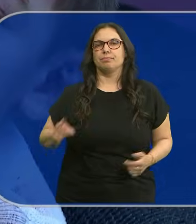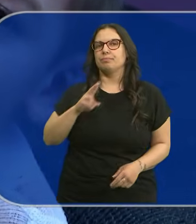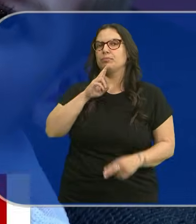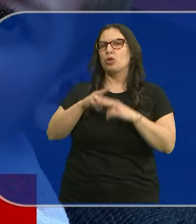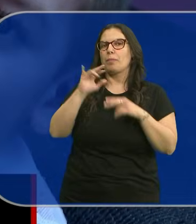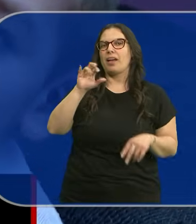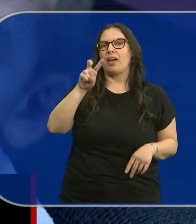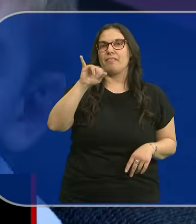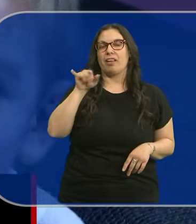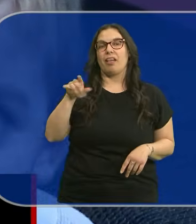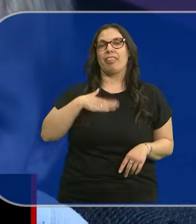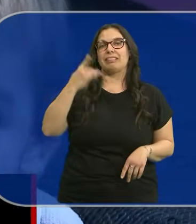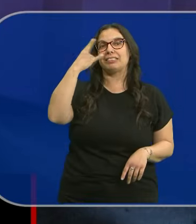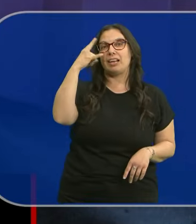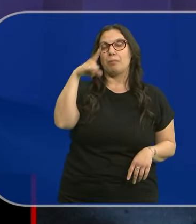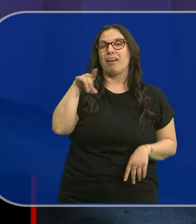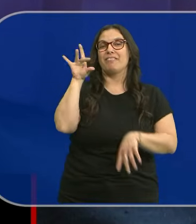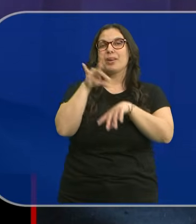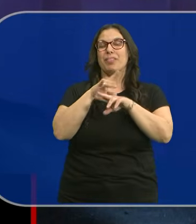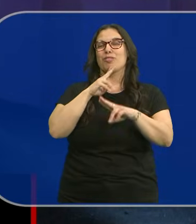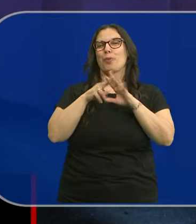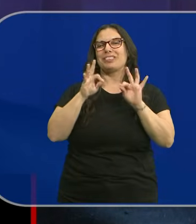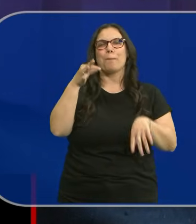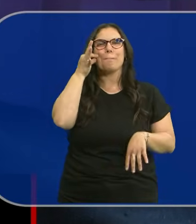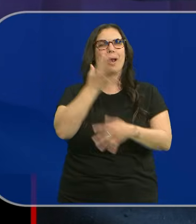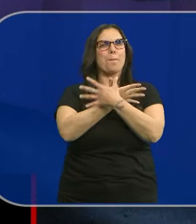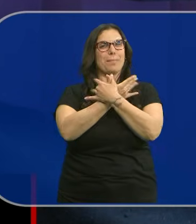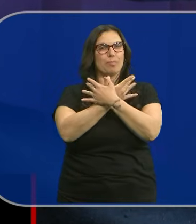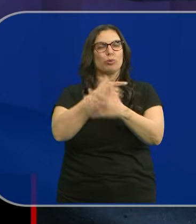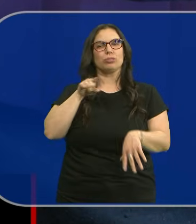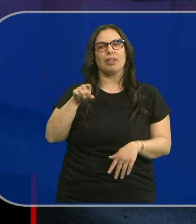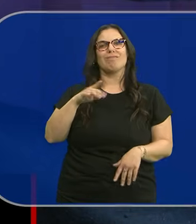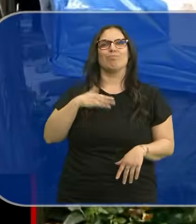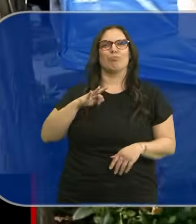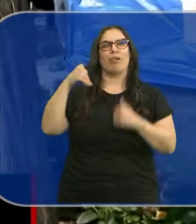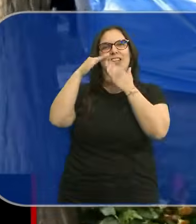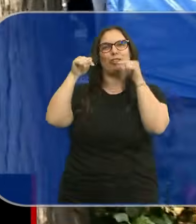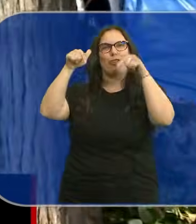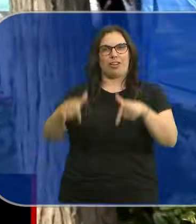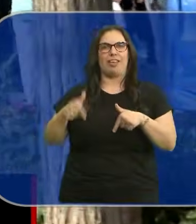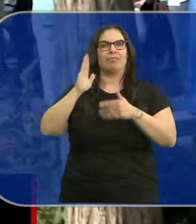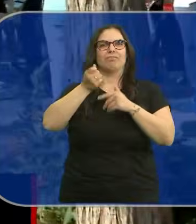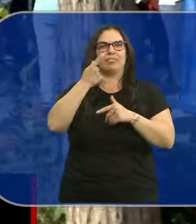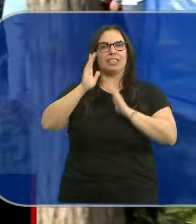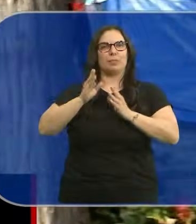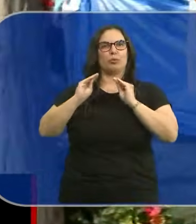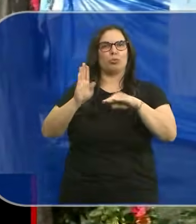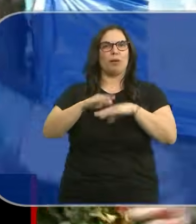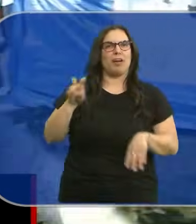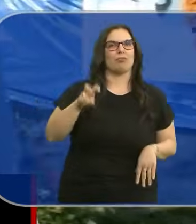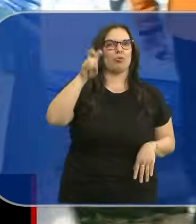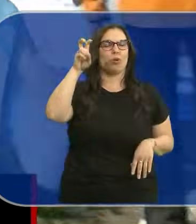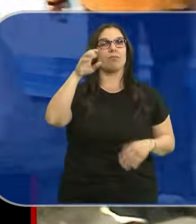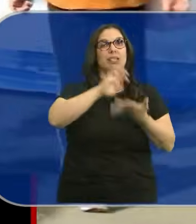Se llama Javi, es el niño salmantino con la enfermedad de piel de mariposa y podrá recibir su tratamiento para curarse. Castilla y León será la